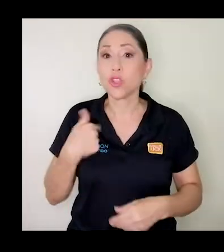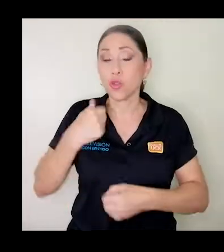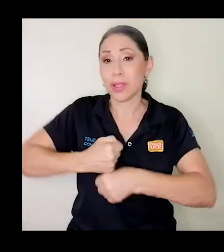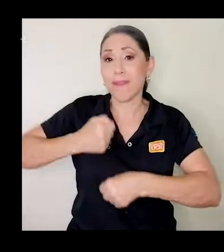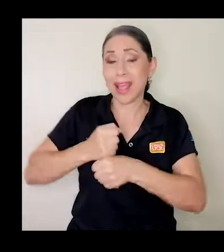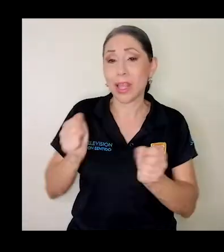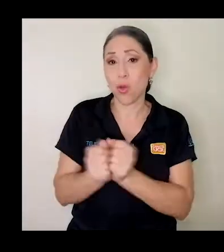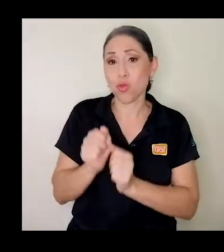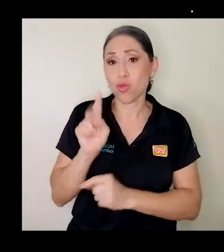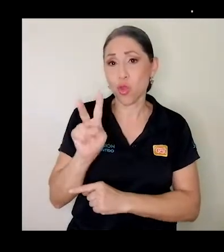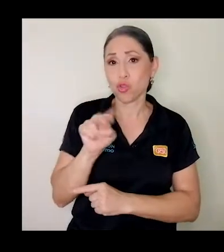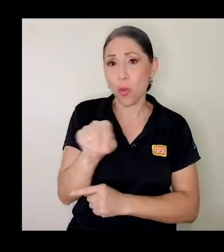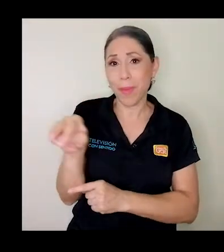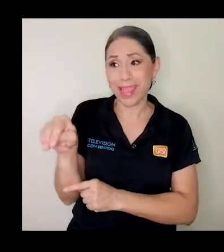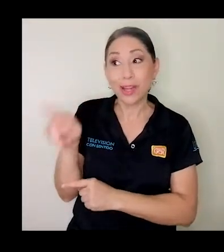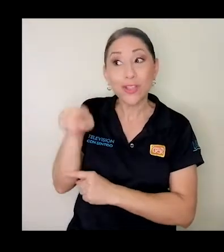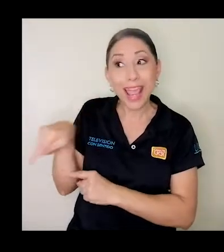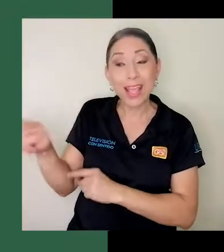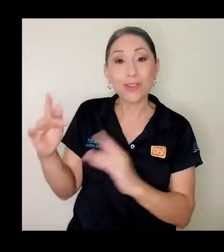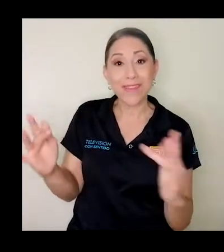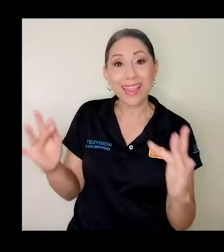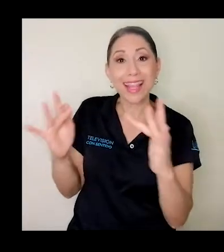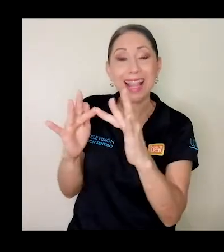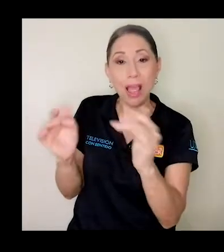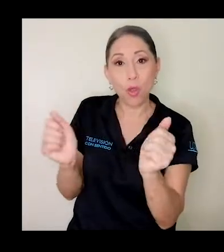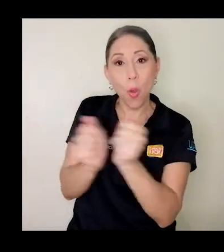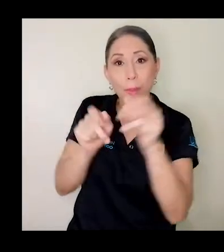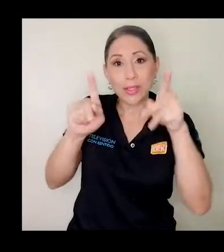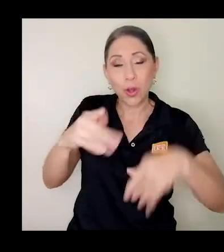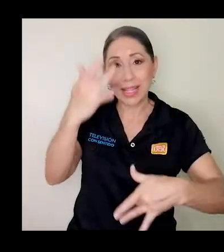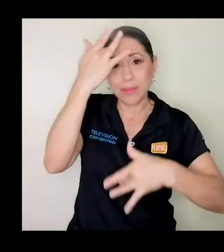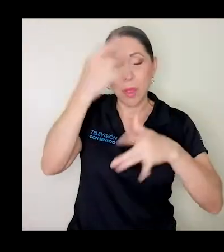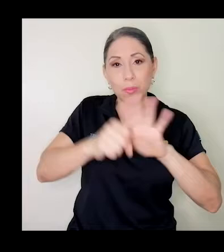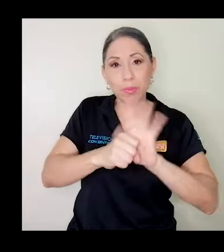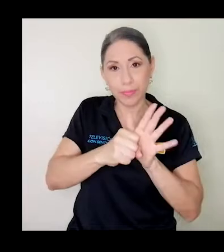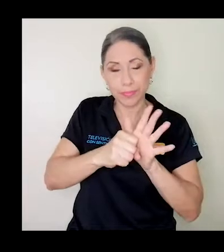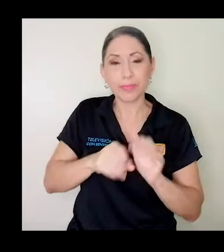tenido contacto con pacientes contaminados de COVID.